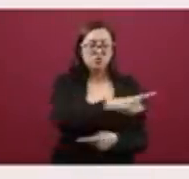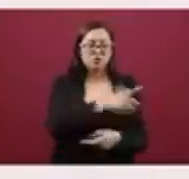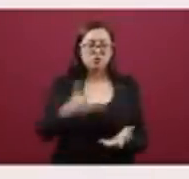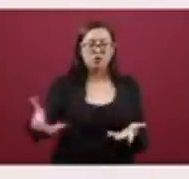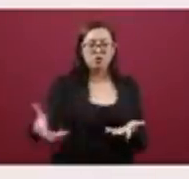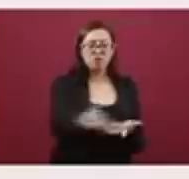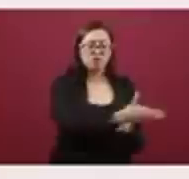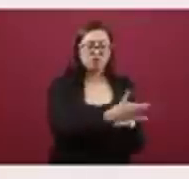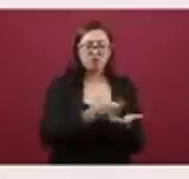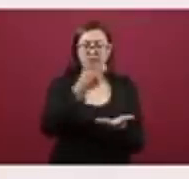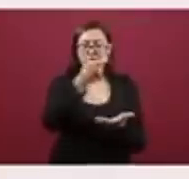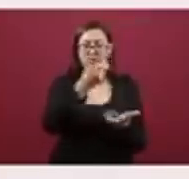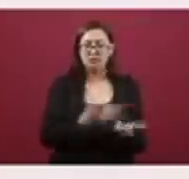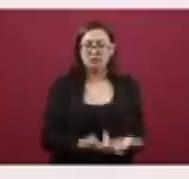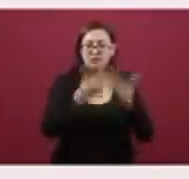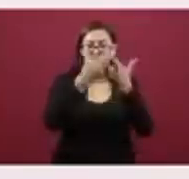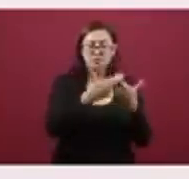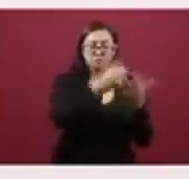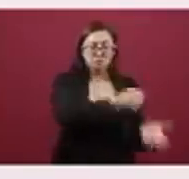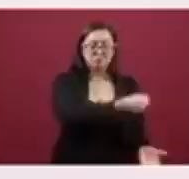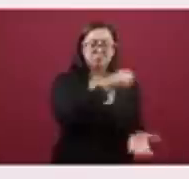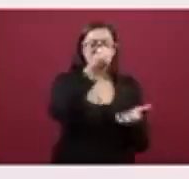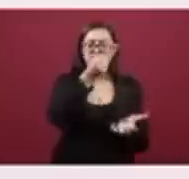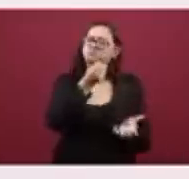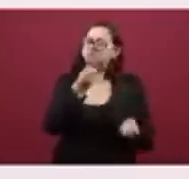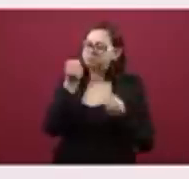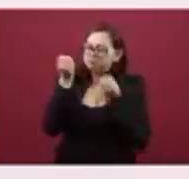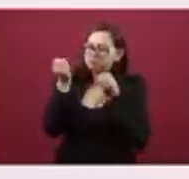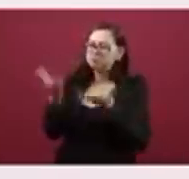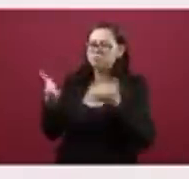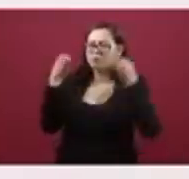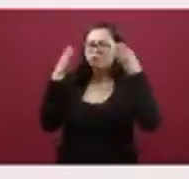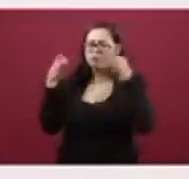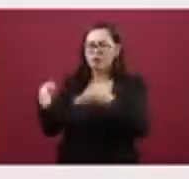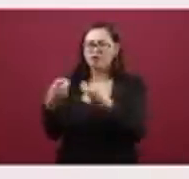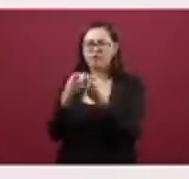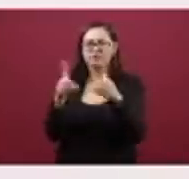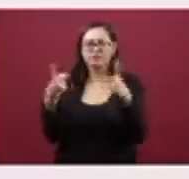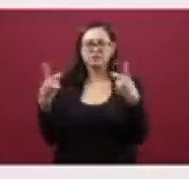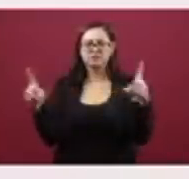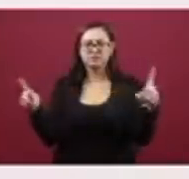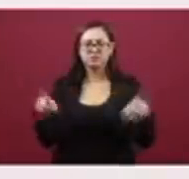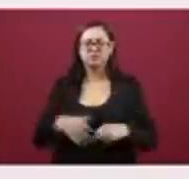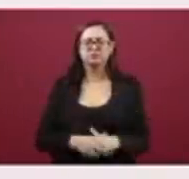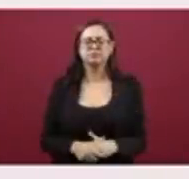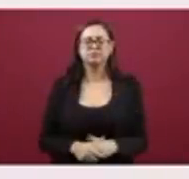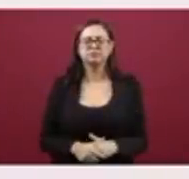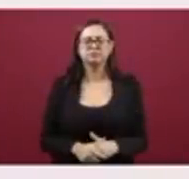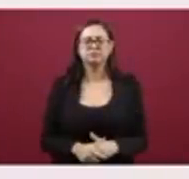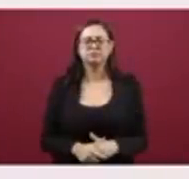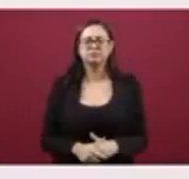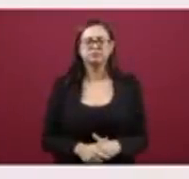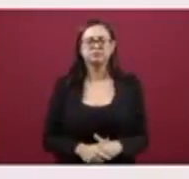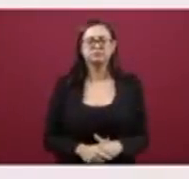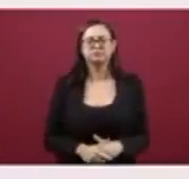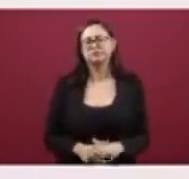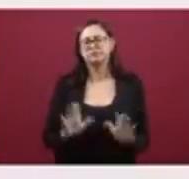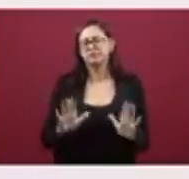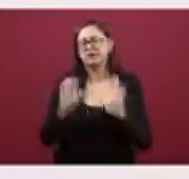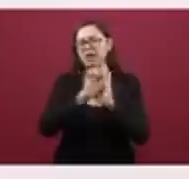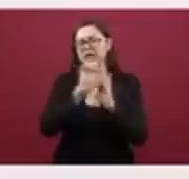de esta forma para el desarrollo solo por poner un